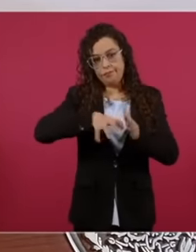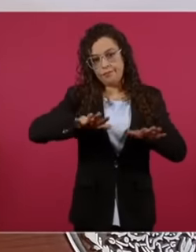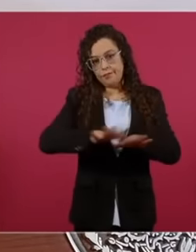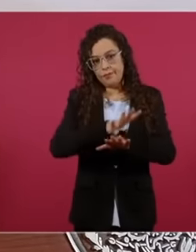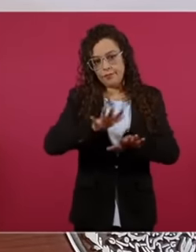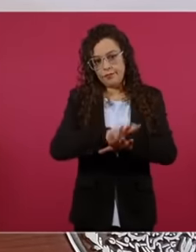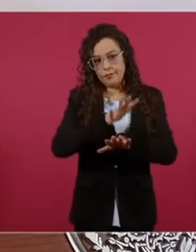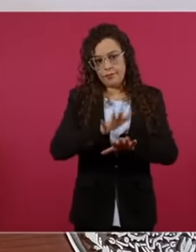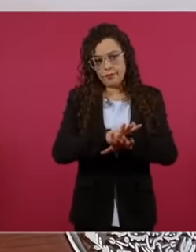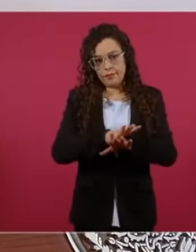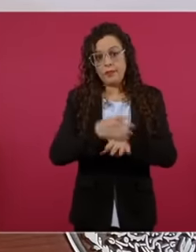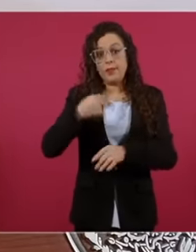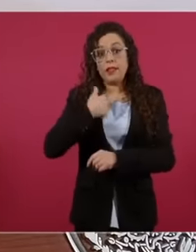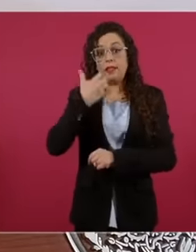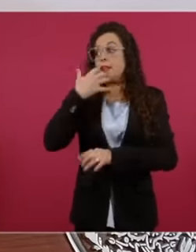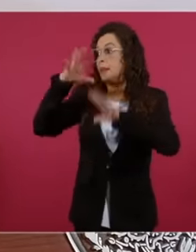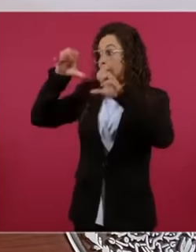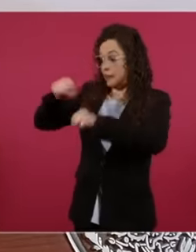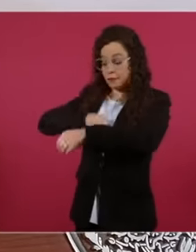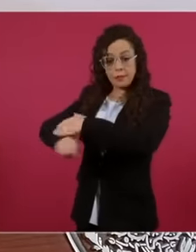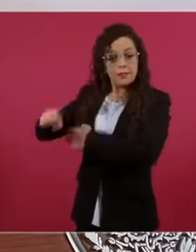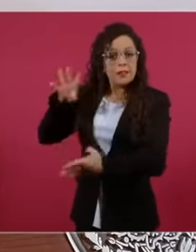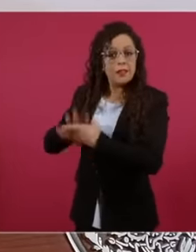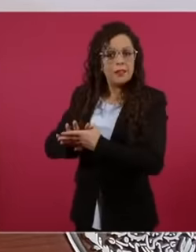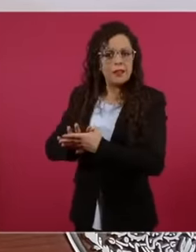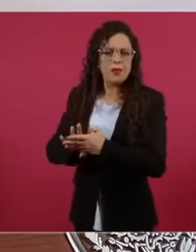sino para que se imparta justicia.